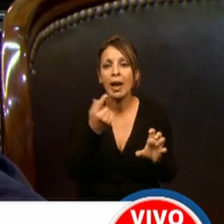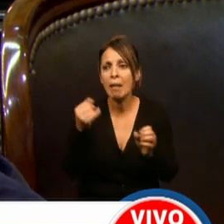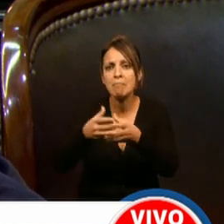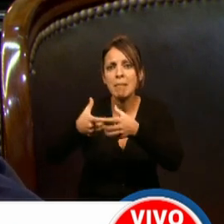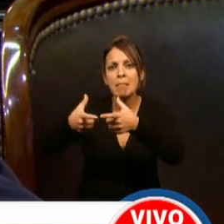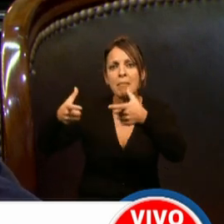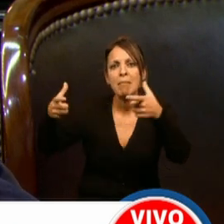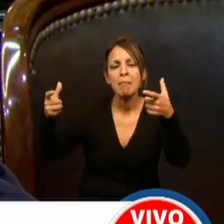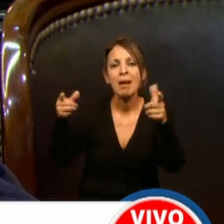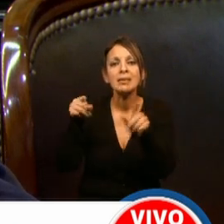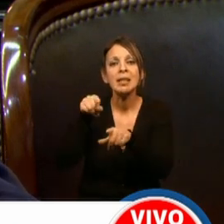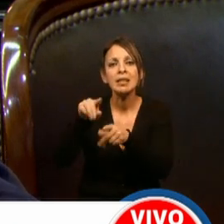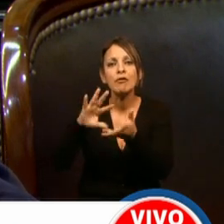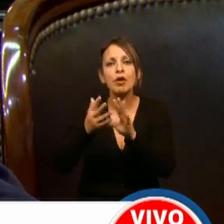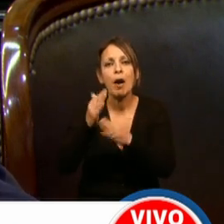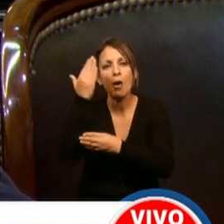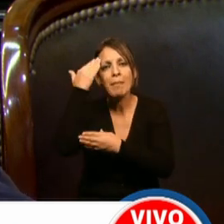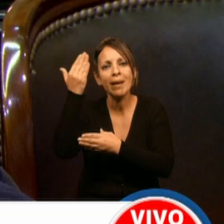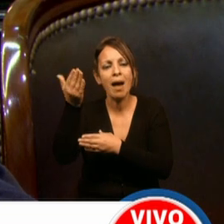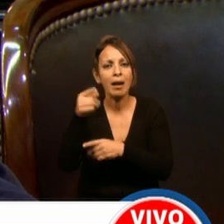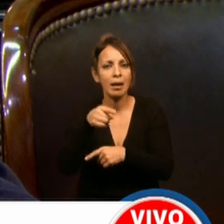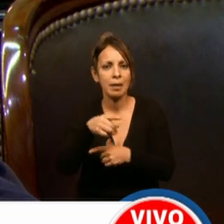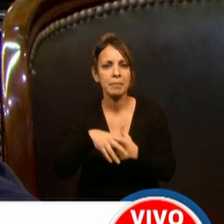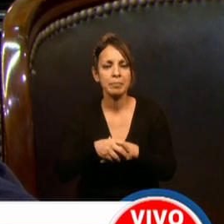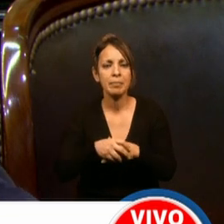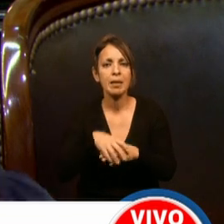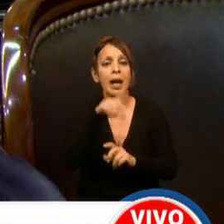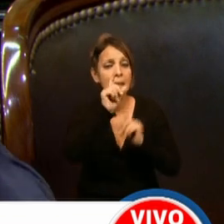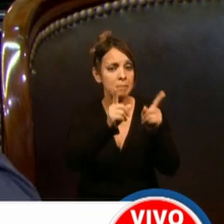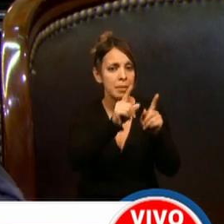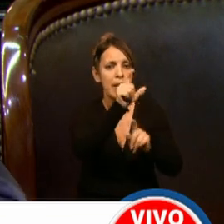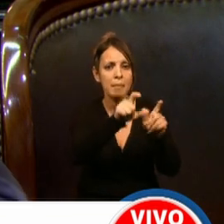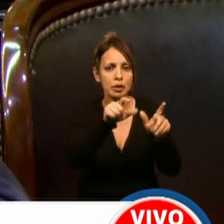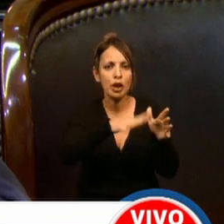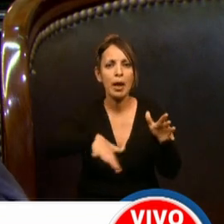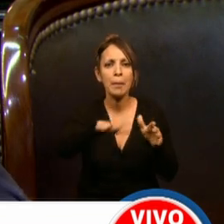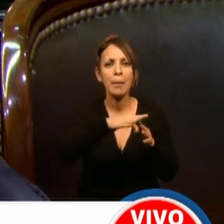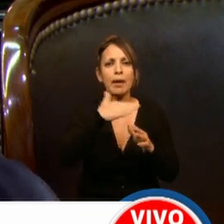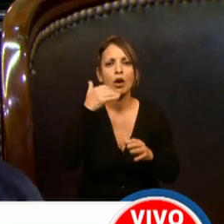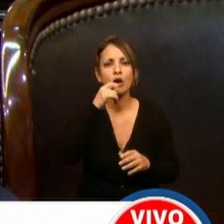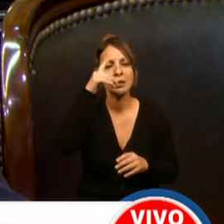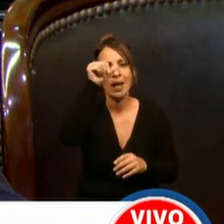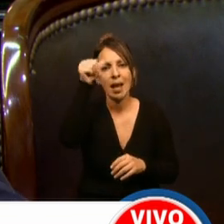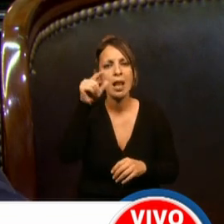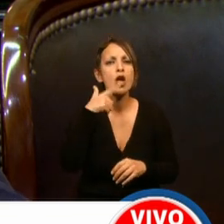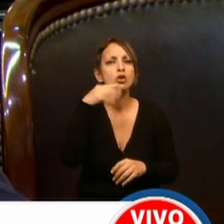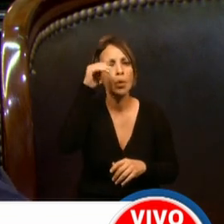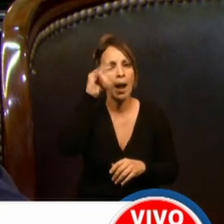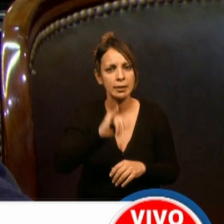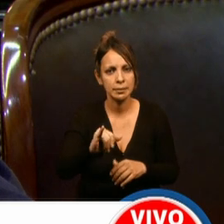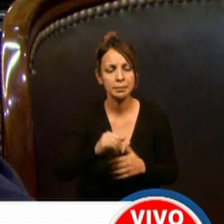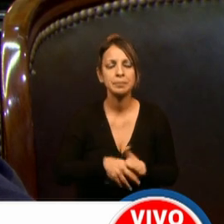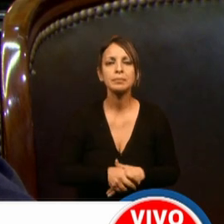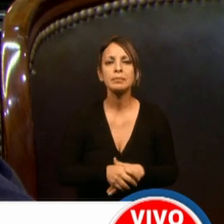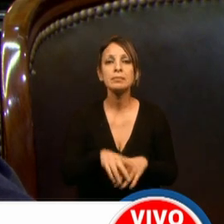victoria y el gran homenaje que nosotros podemos hacerle a los fusilados de josé león suárez a esos fusilados